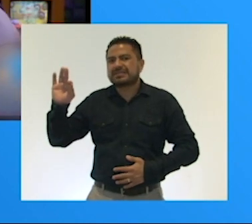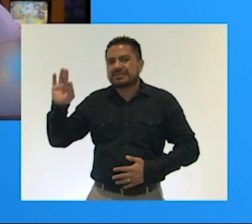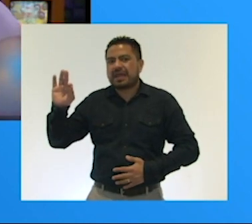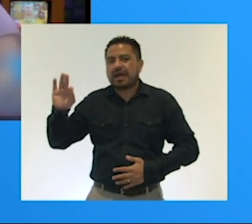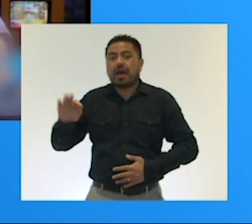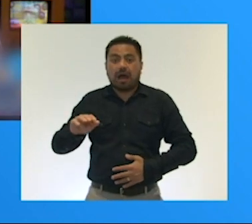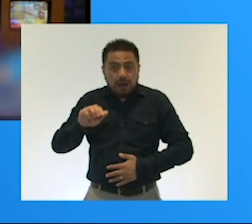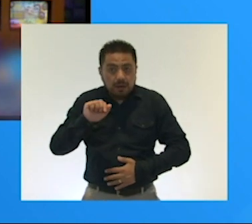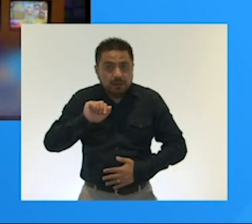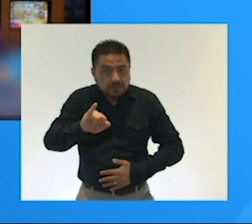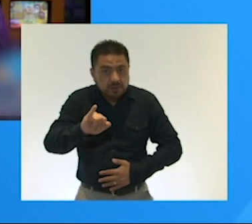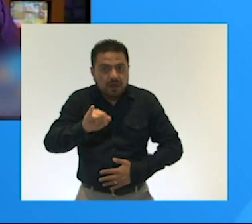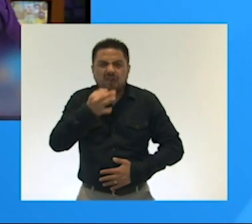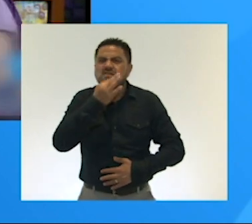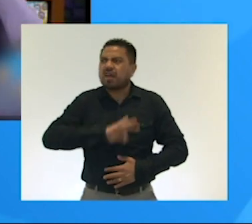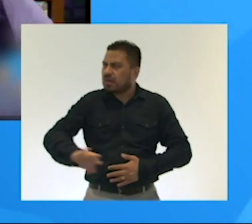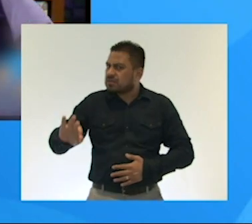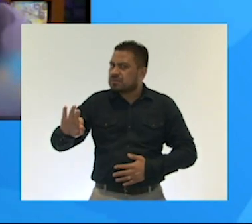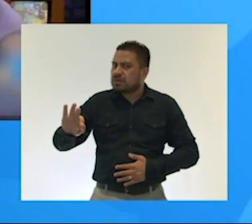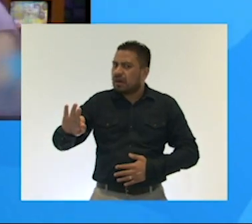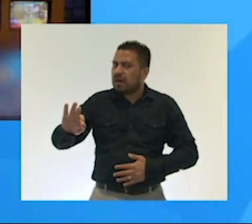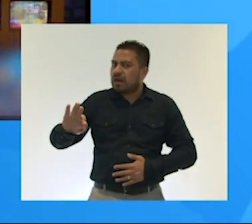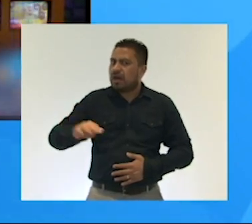¿Ah, sí? ¿Sí? ¿Fiesta?